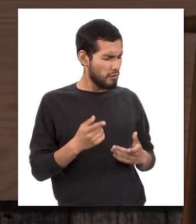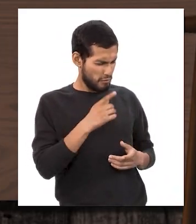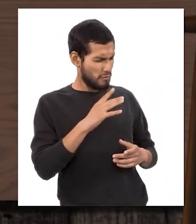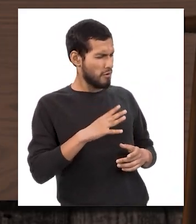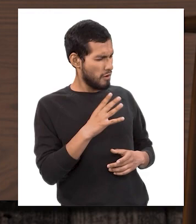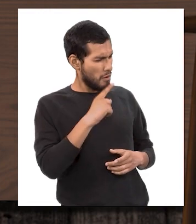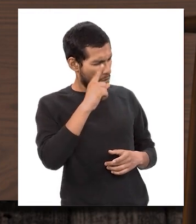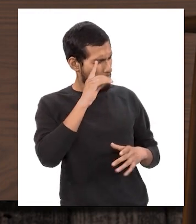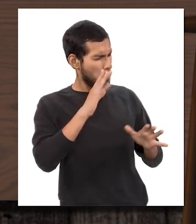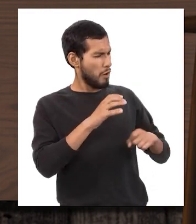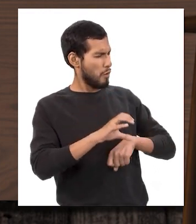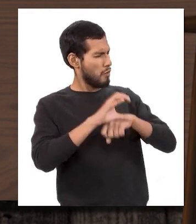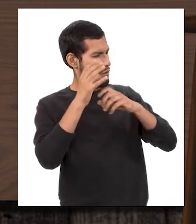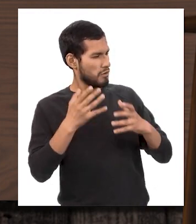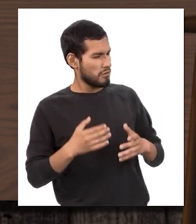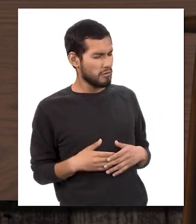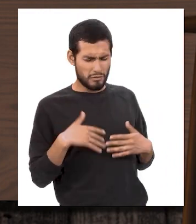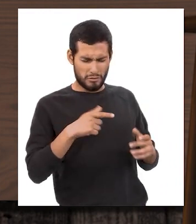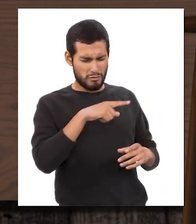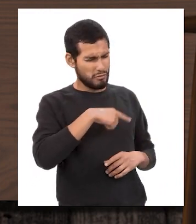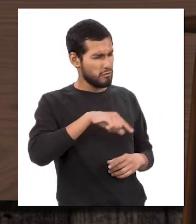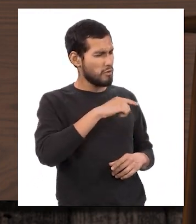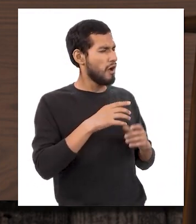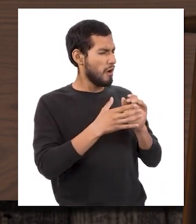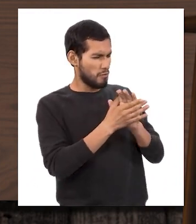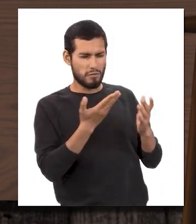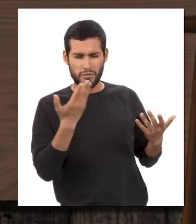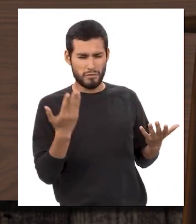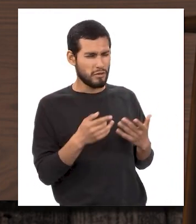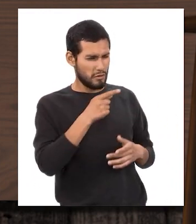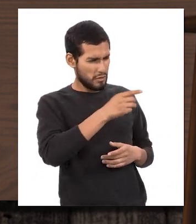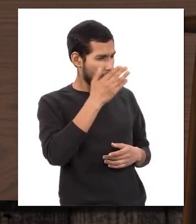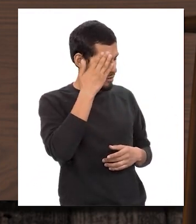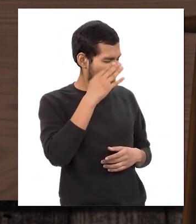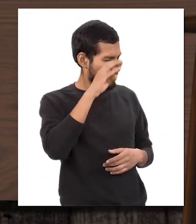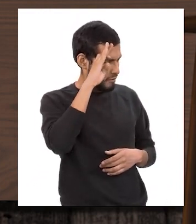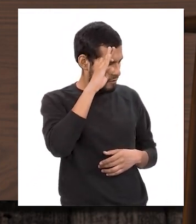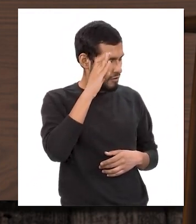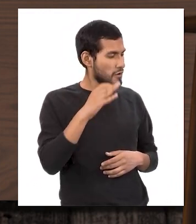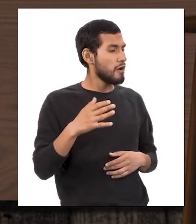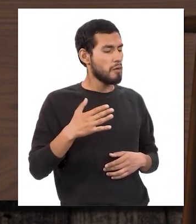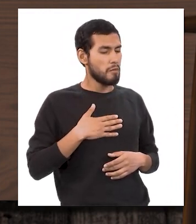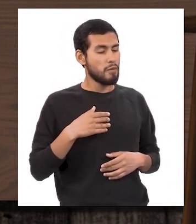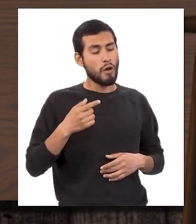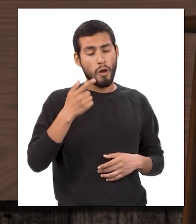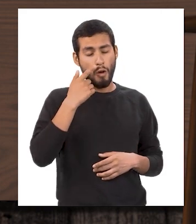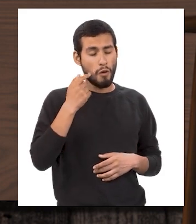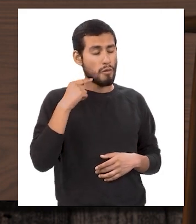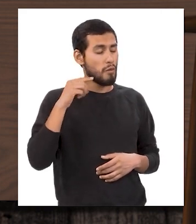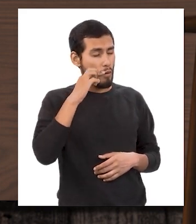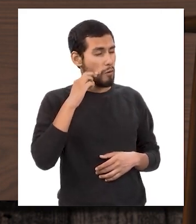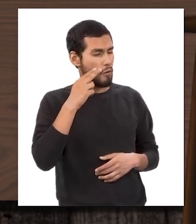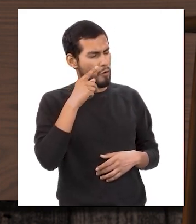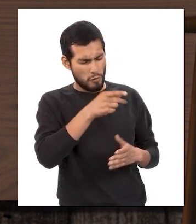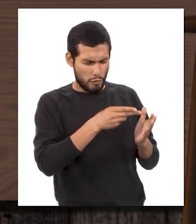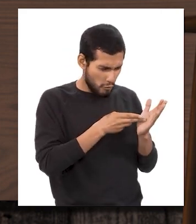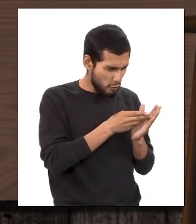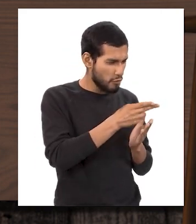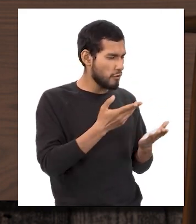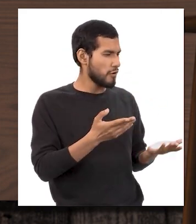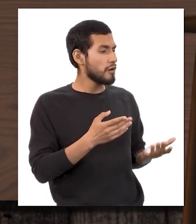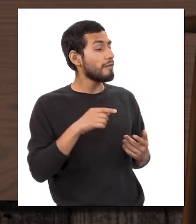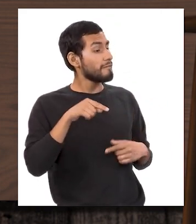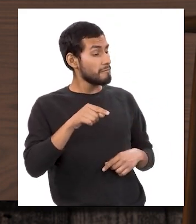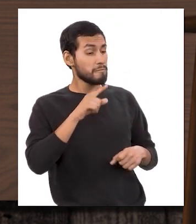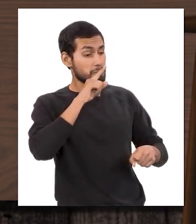Tan caballeros que aparentan ser unos colegas. Debe saber, señor Fix, que mi señor es un hombre